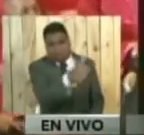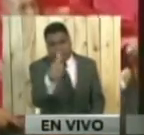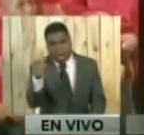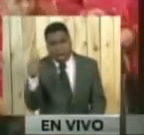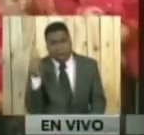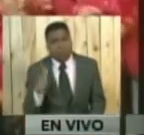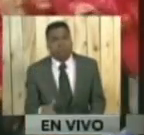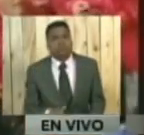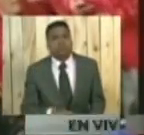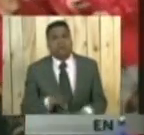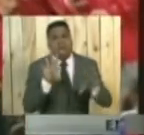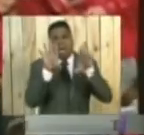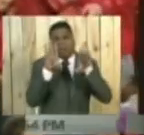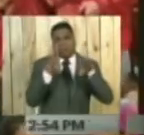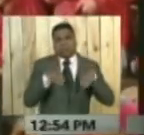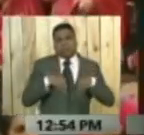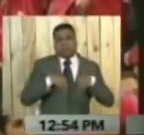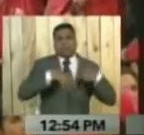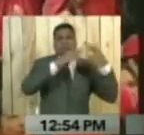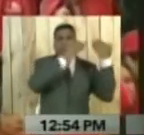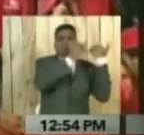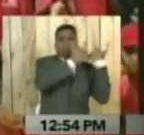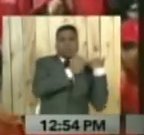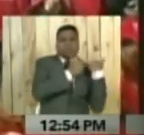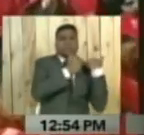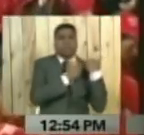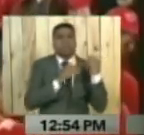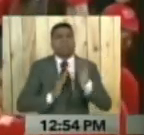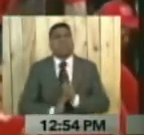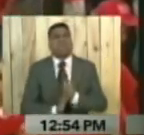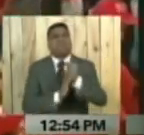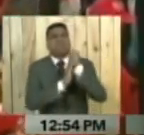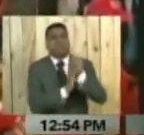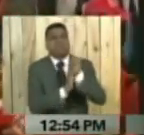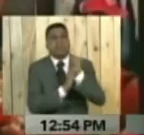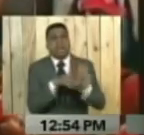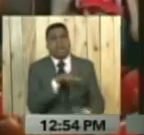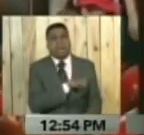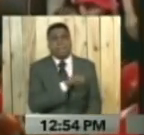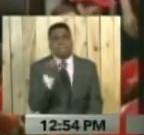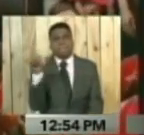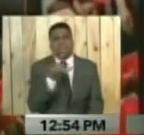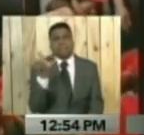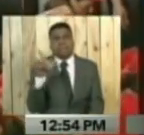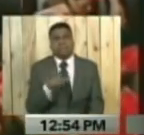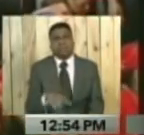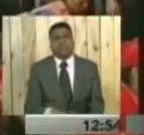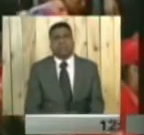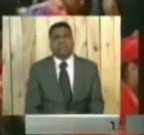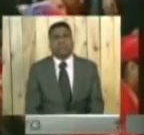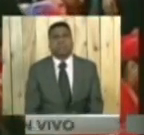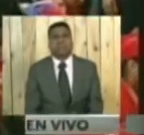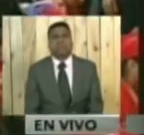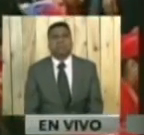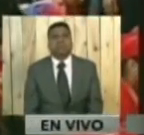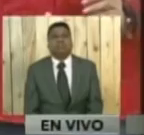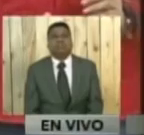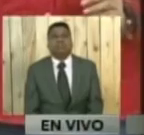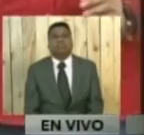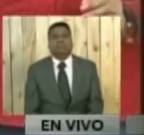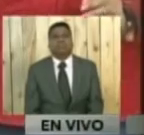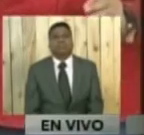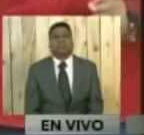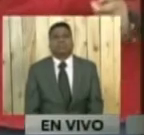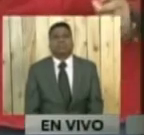que asume la responsabilidad de dirigir el Partido Socialista Unido de